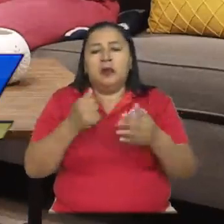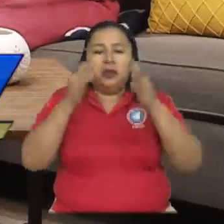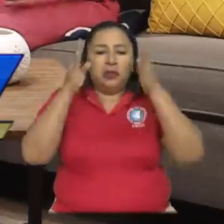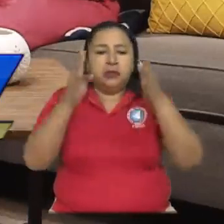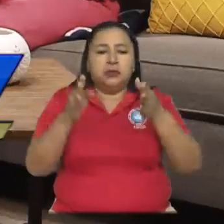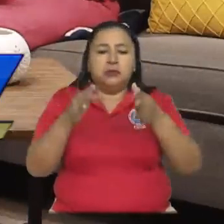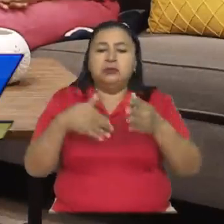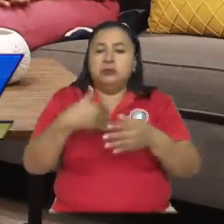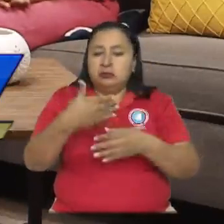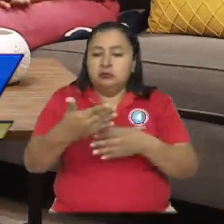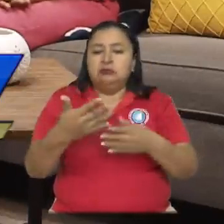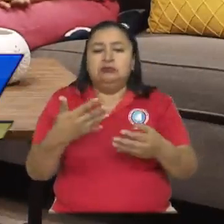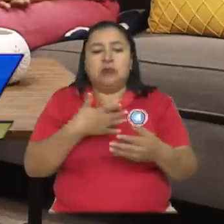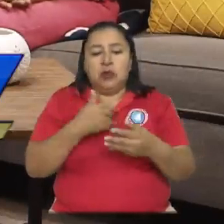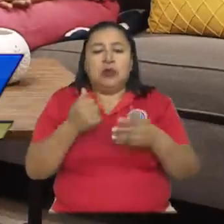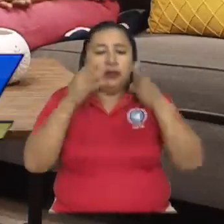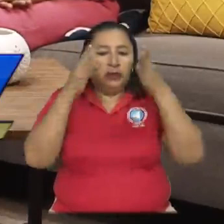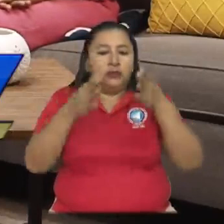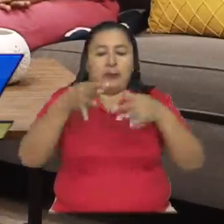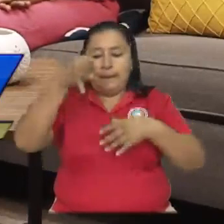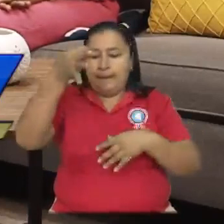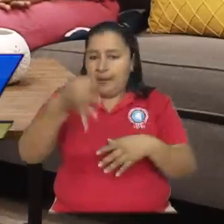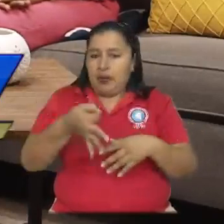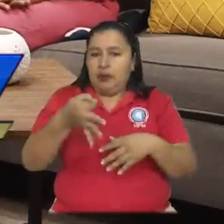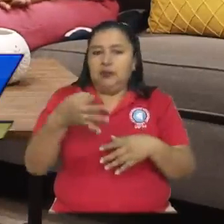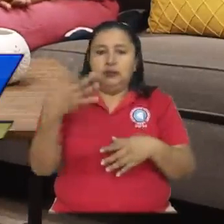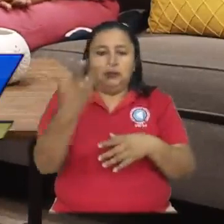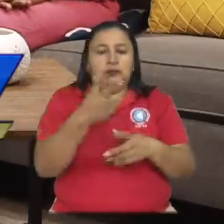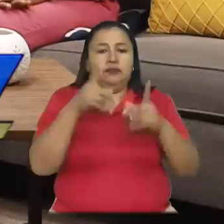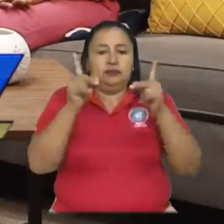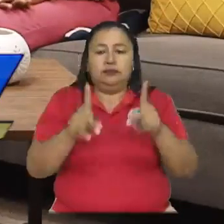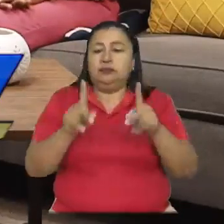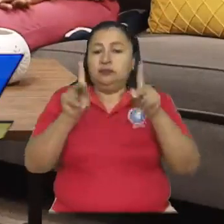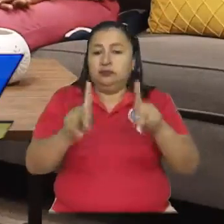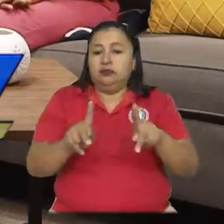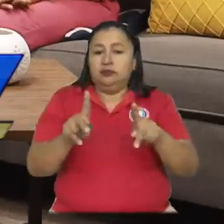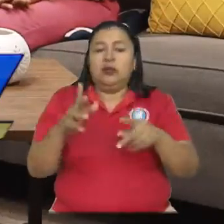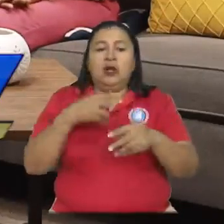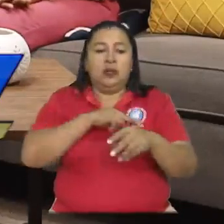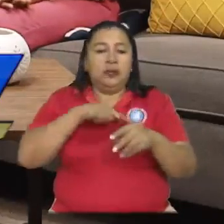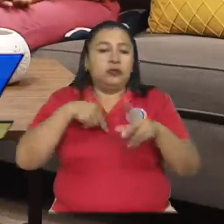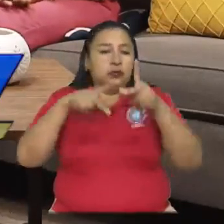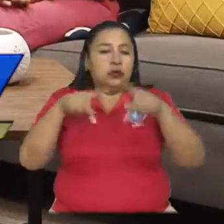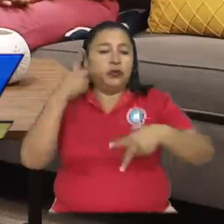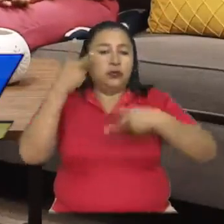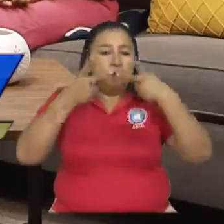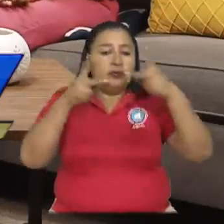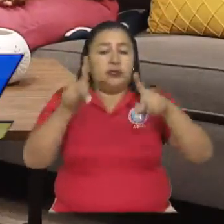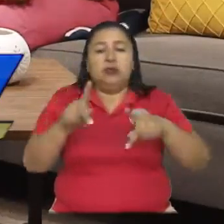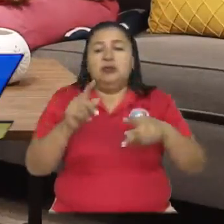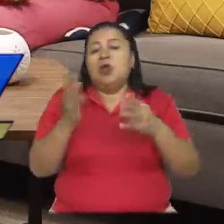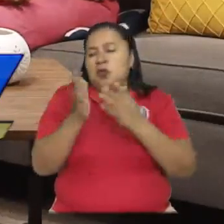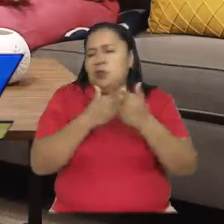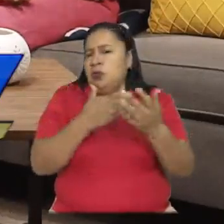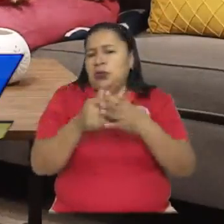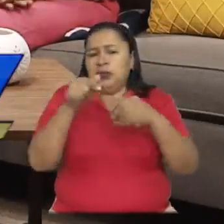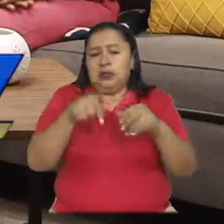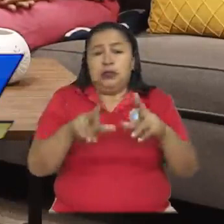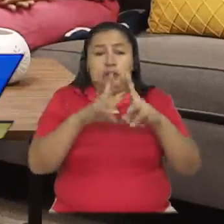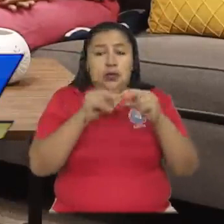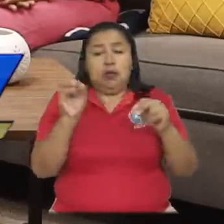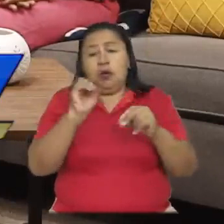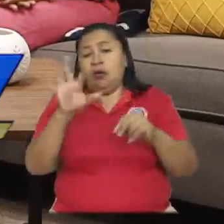servicio, un servicio de calidad, con calidez también a nuestros visitantes, sean nacionales o de